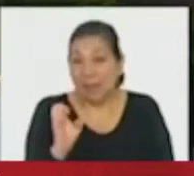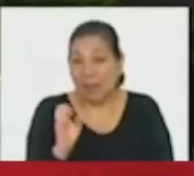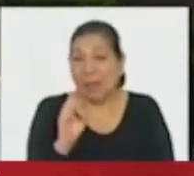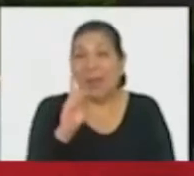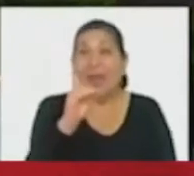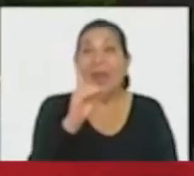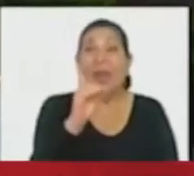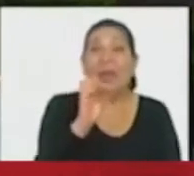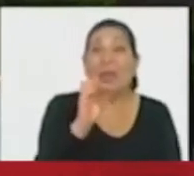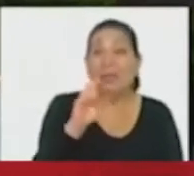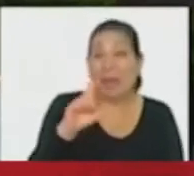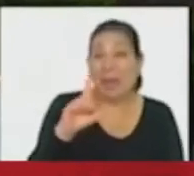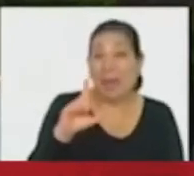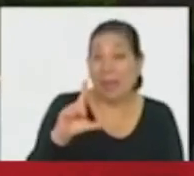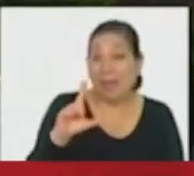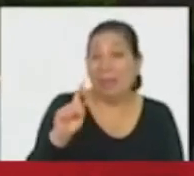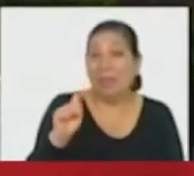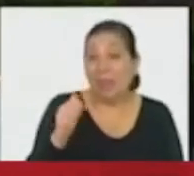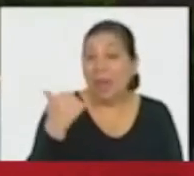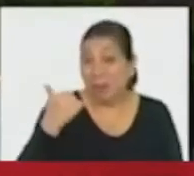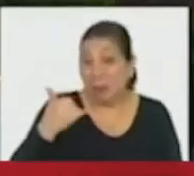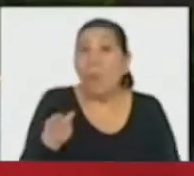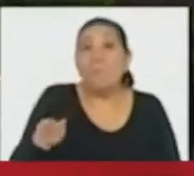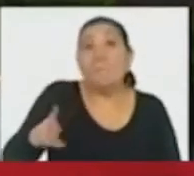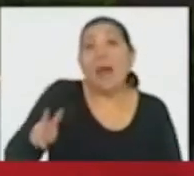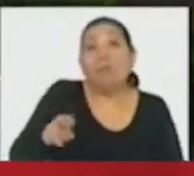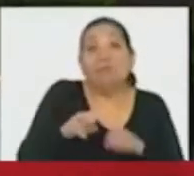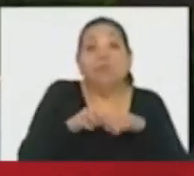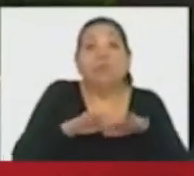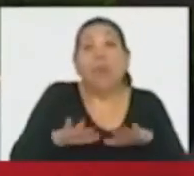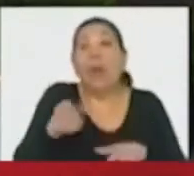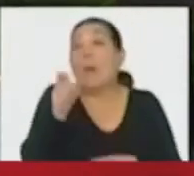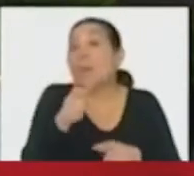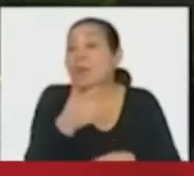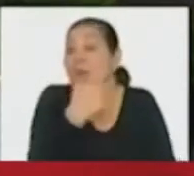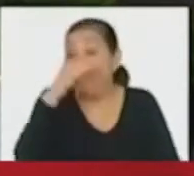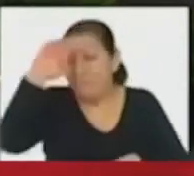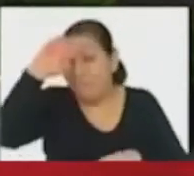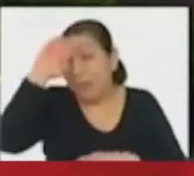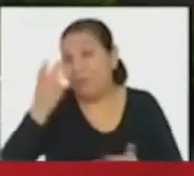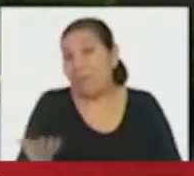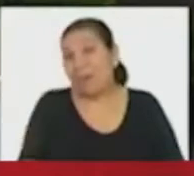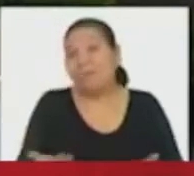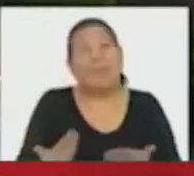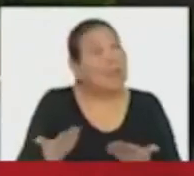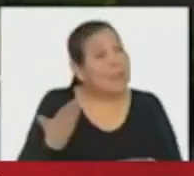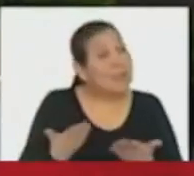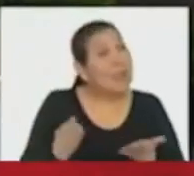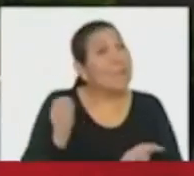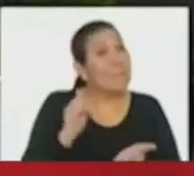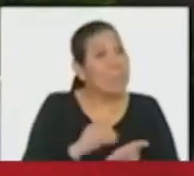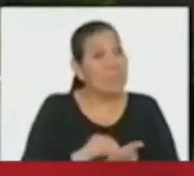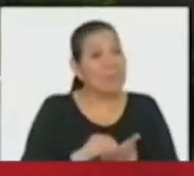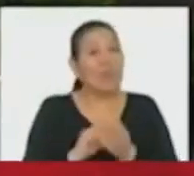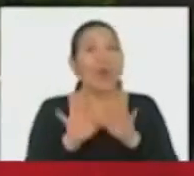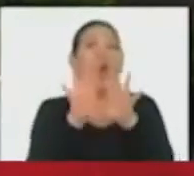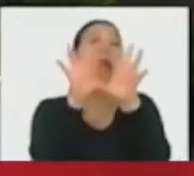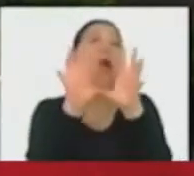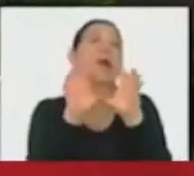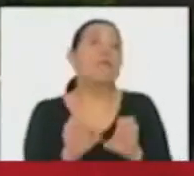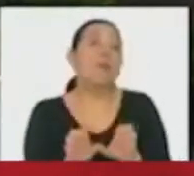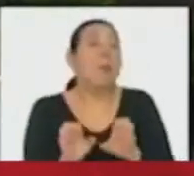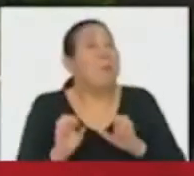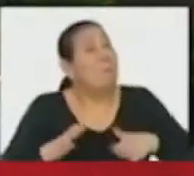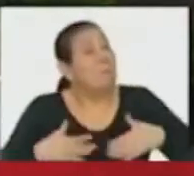estamos convencidos que está circulando en el país eso es lo que nos lleva además con la evaluación